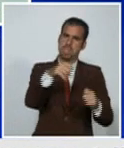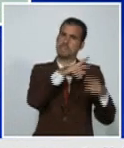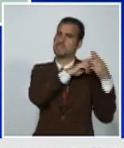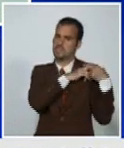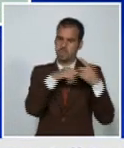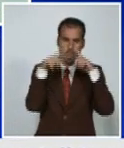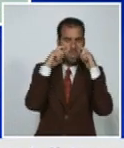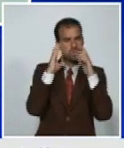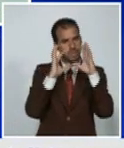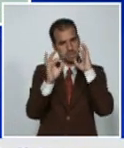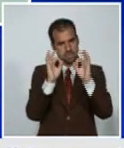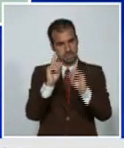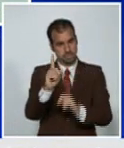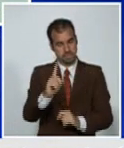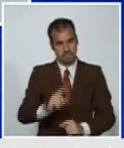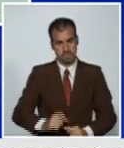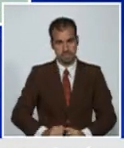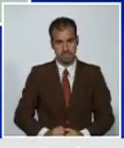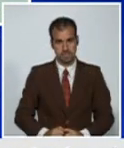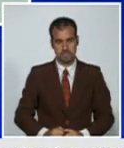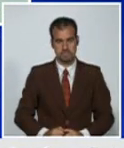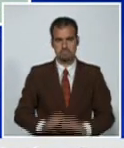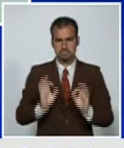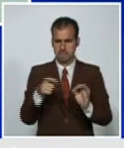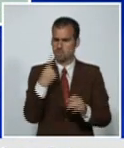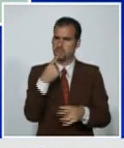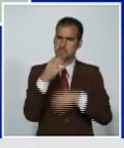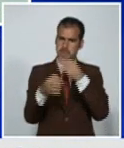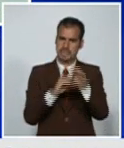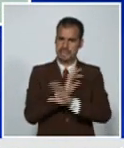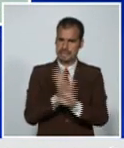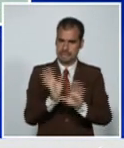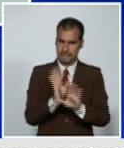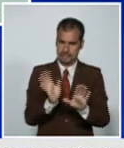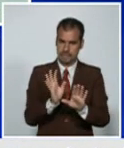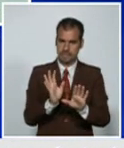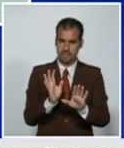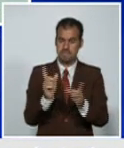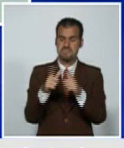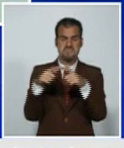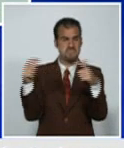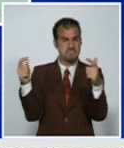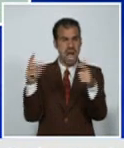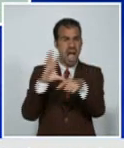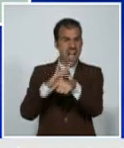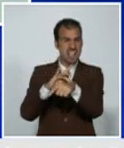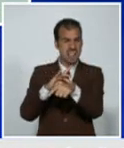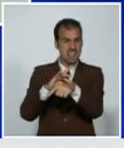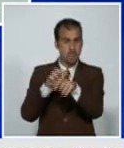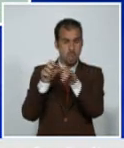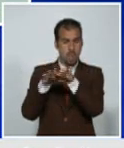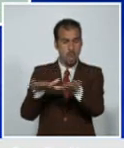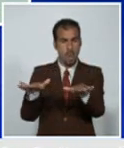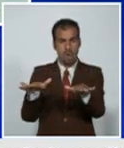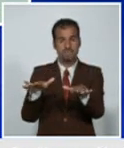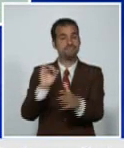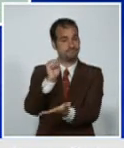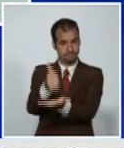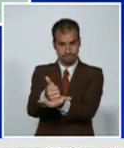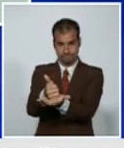activamente. Como siempre hemos explicado, la transmisión mayor en el municipio cabecera,